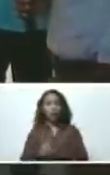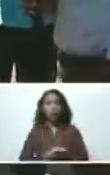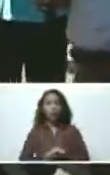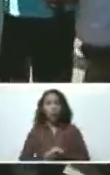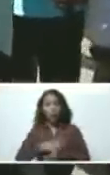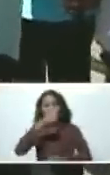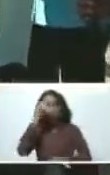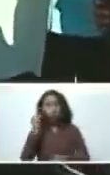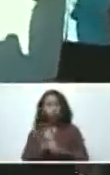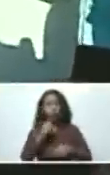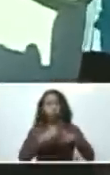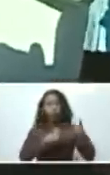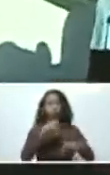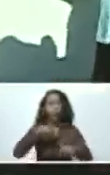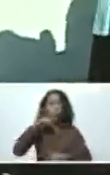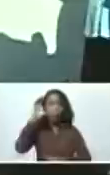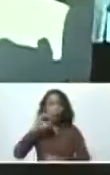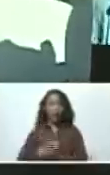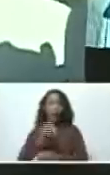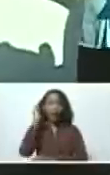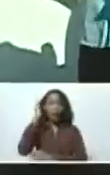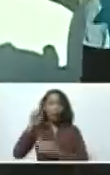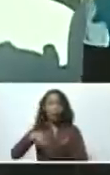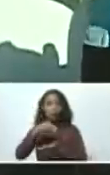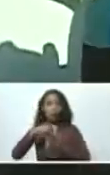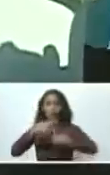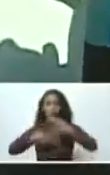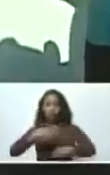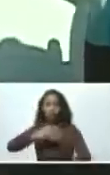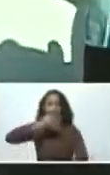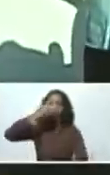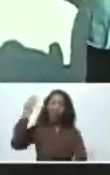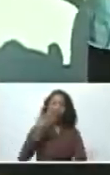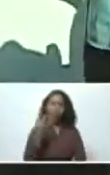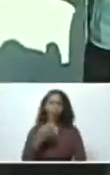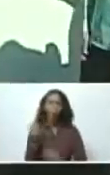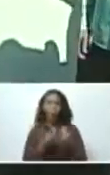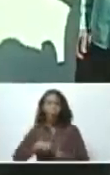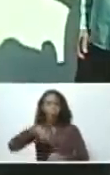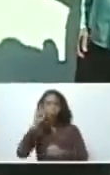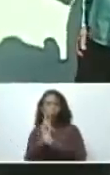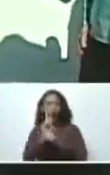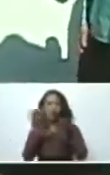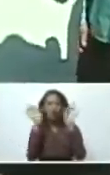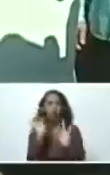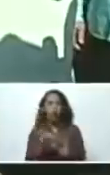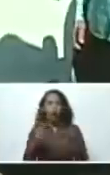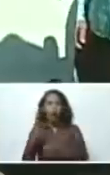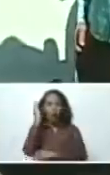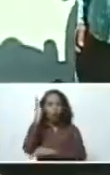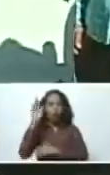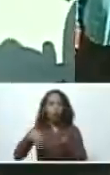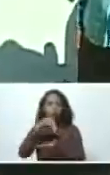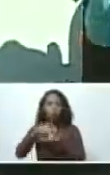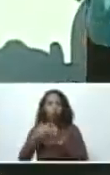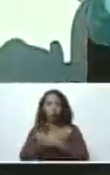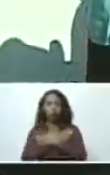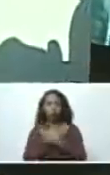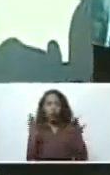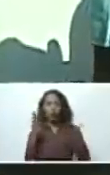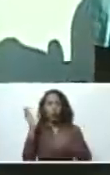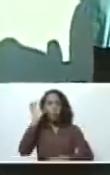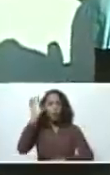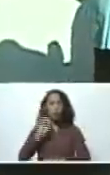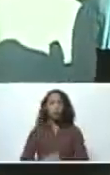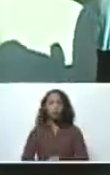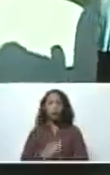la nación. Ahora sí una Asamblea Nacional revolucionaria, de verdad, como es la única forma de que la Asamblea Nacional esté al servicio del país,